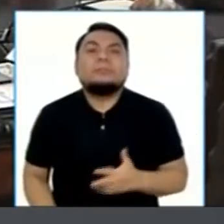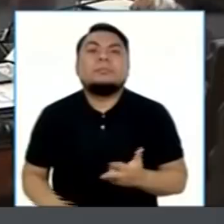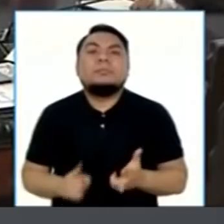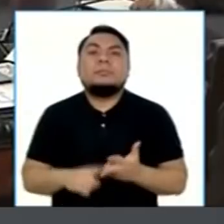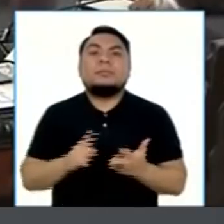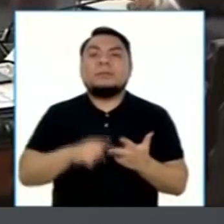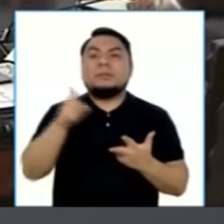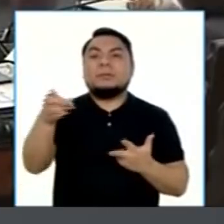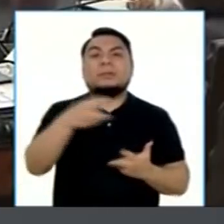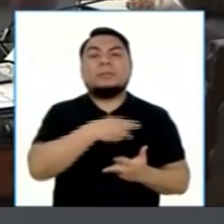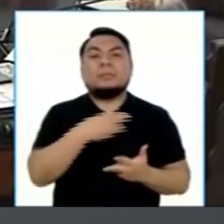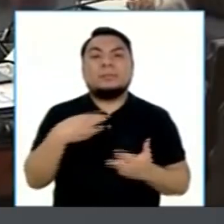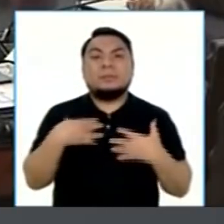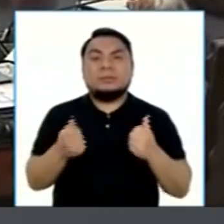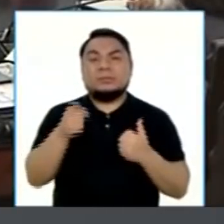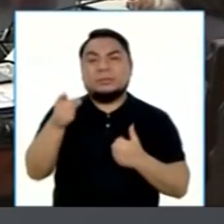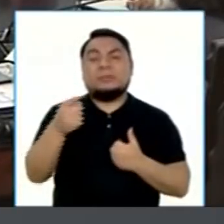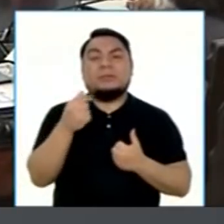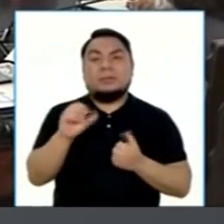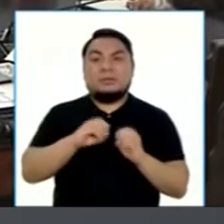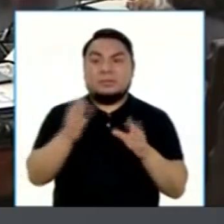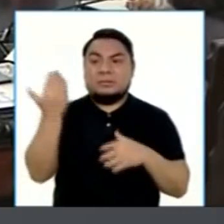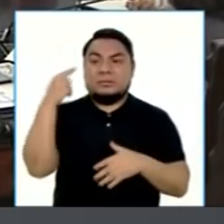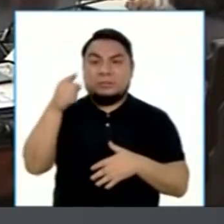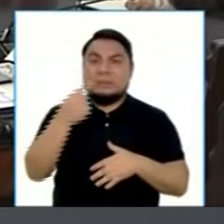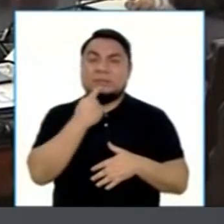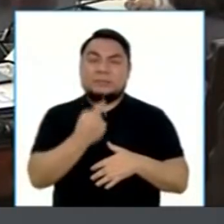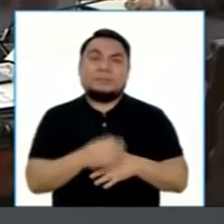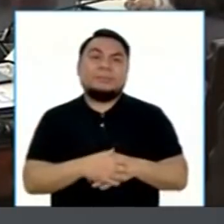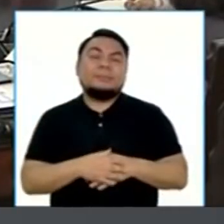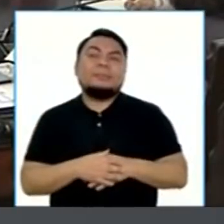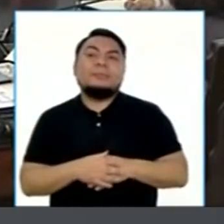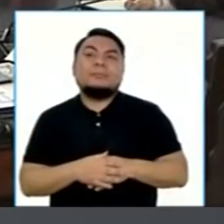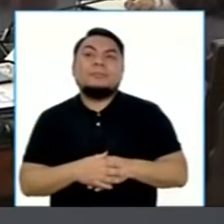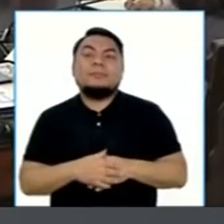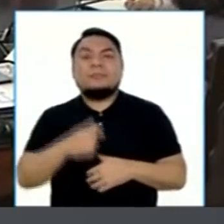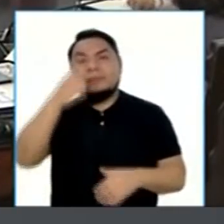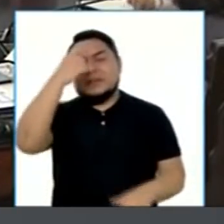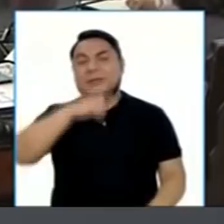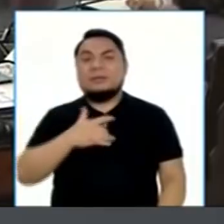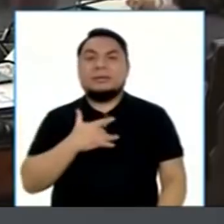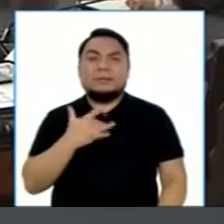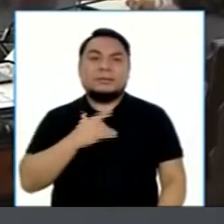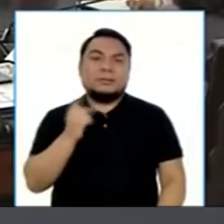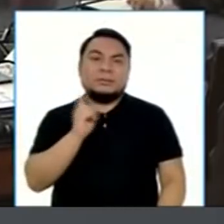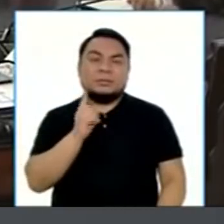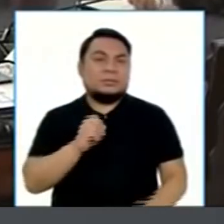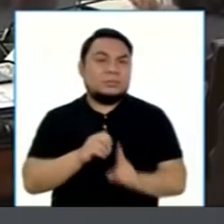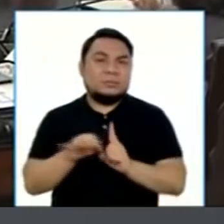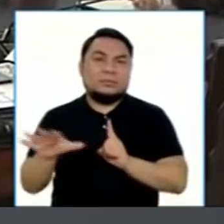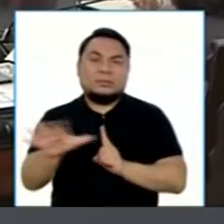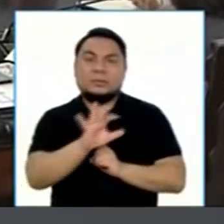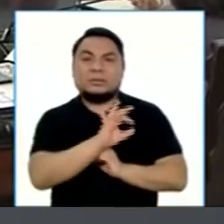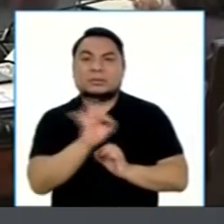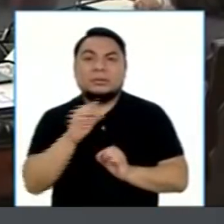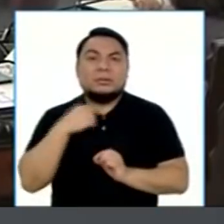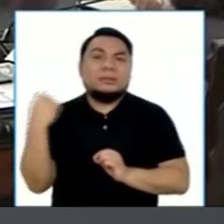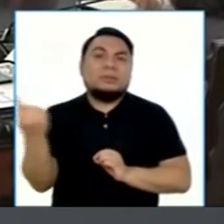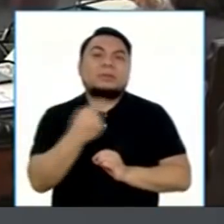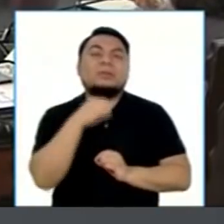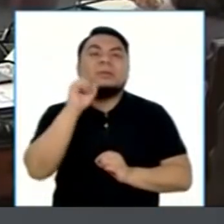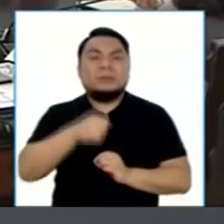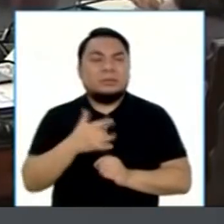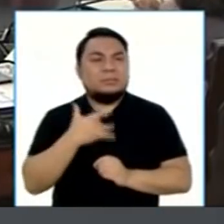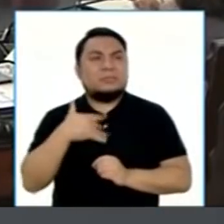ministra de Salud, en días pasados usted manifestó que los asintomáticos no contagiaban a nivel de quienes